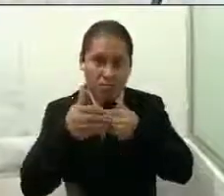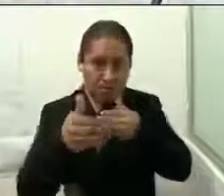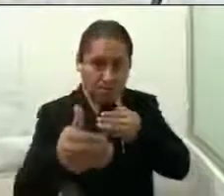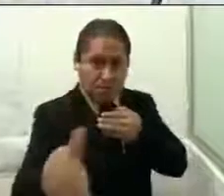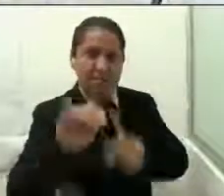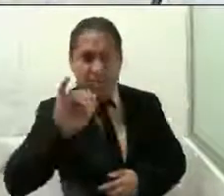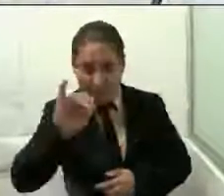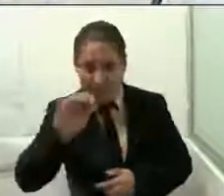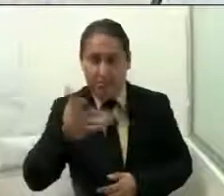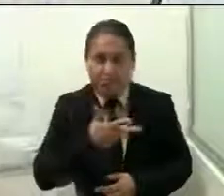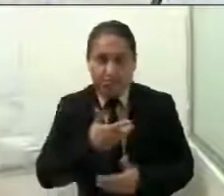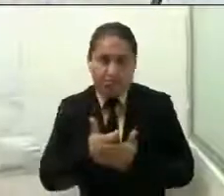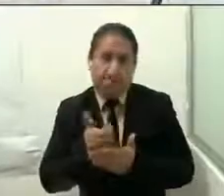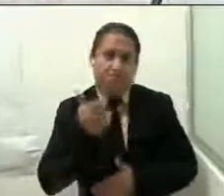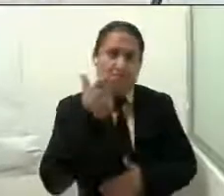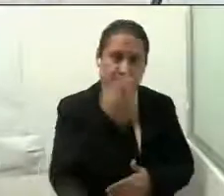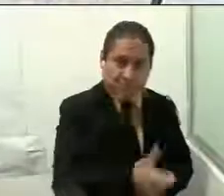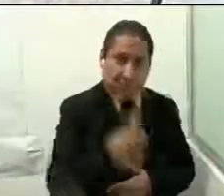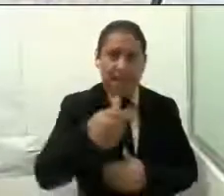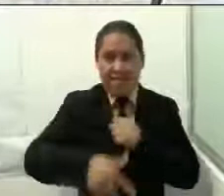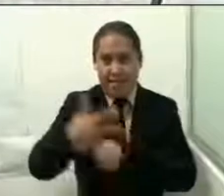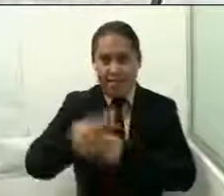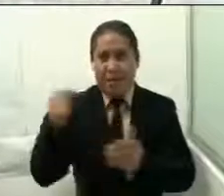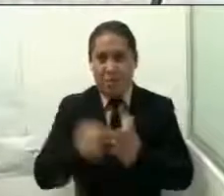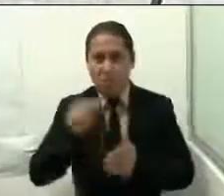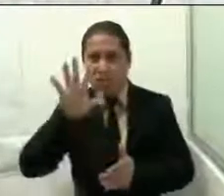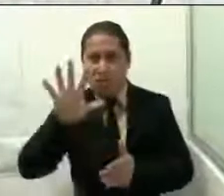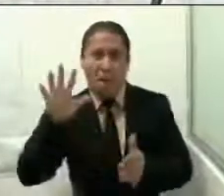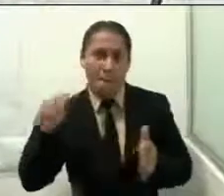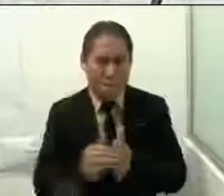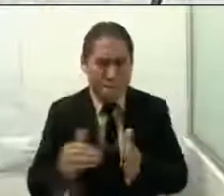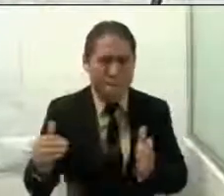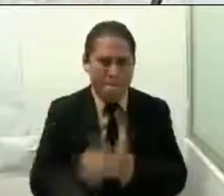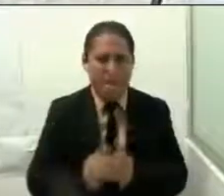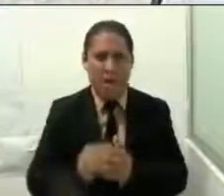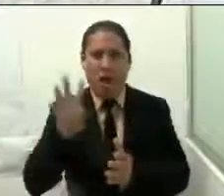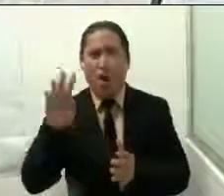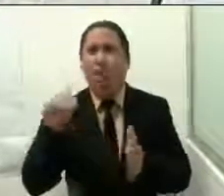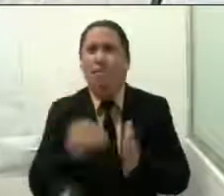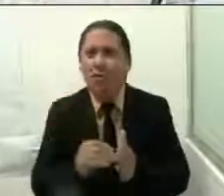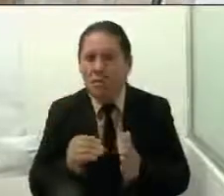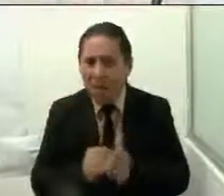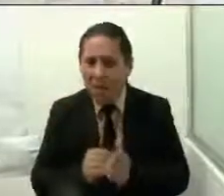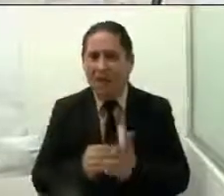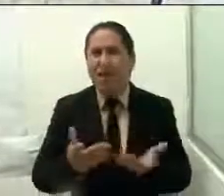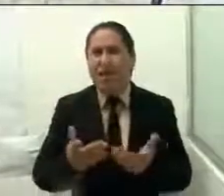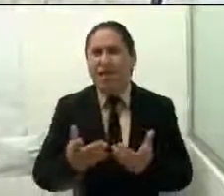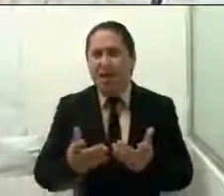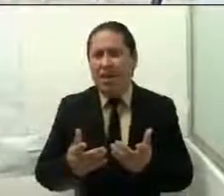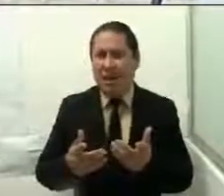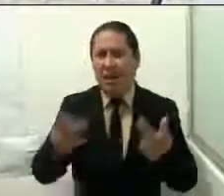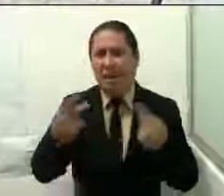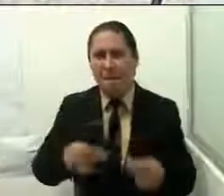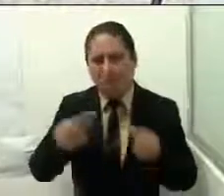destinaron 13.5 millones de pesos en 4 mil 680 servicios de